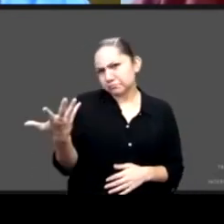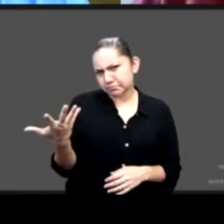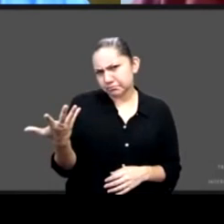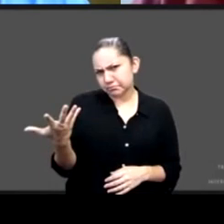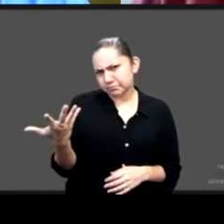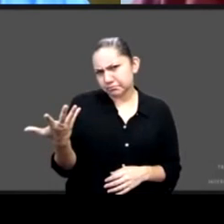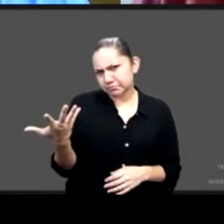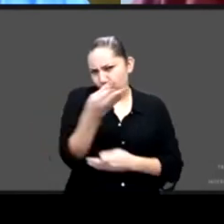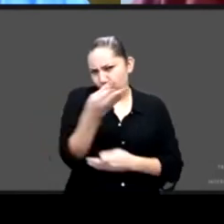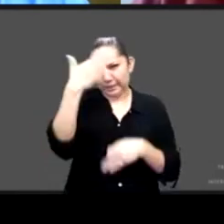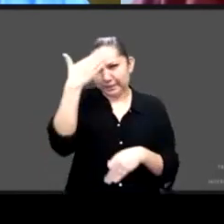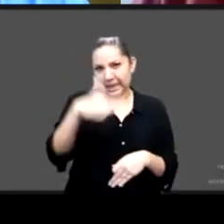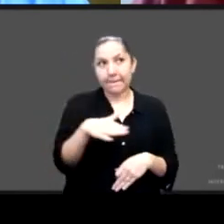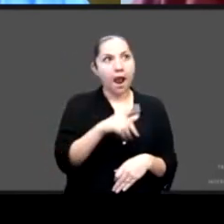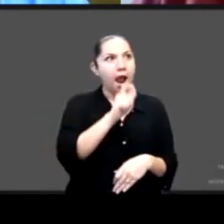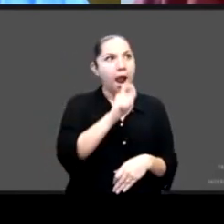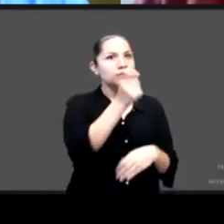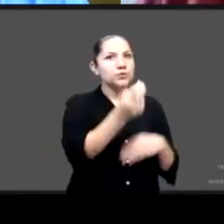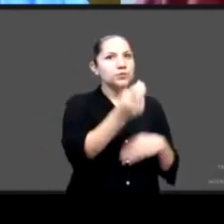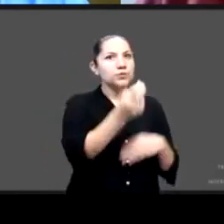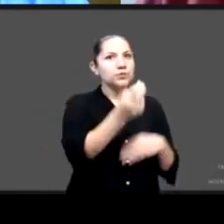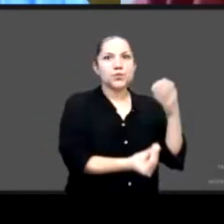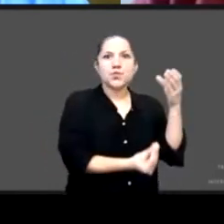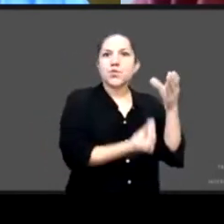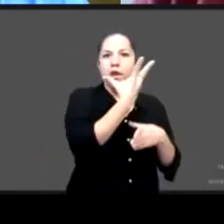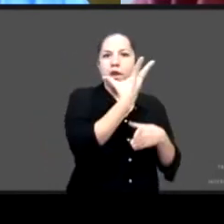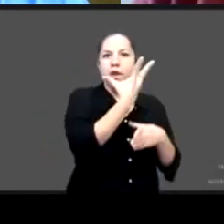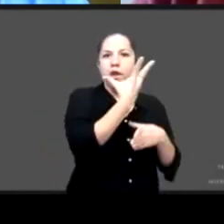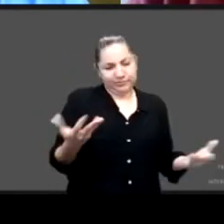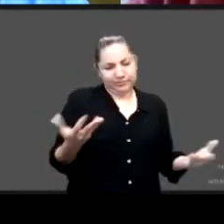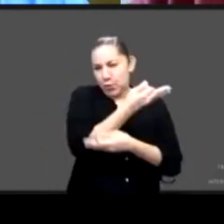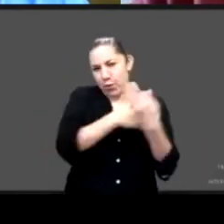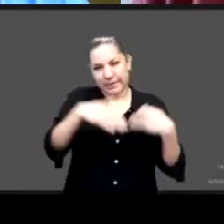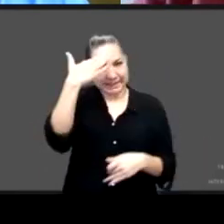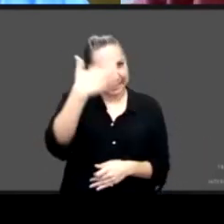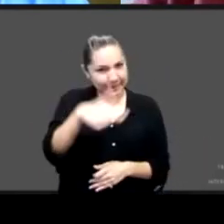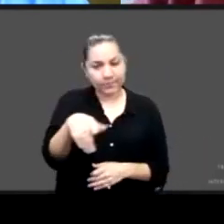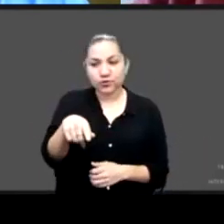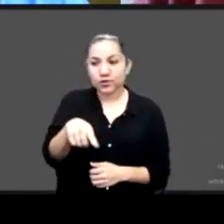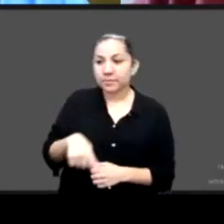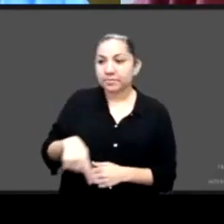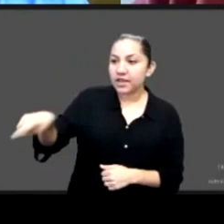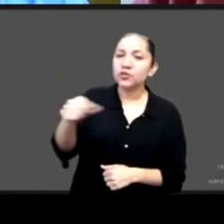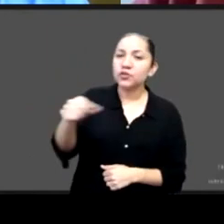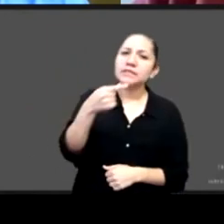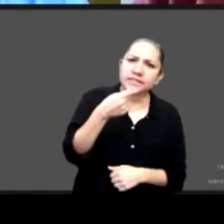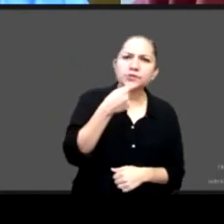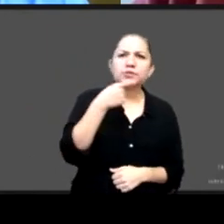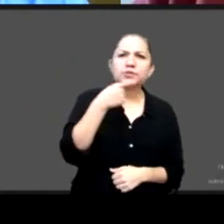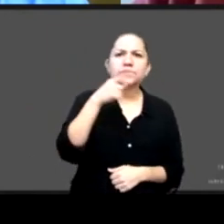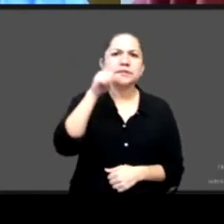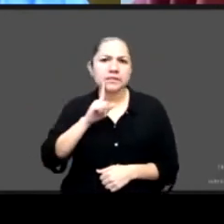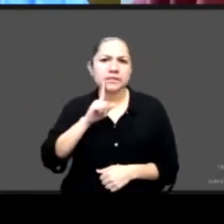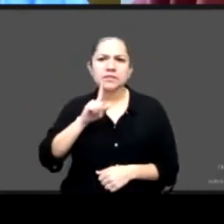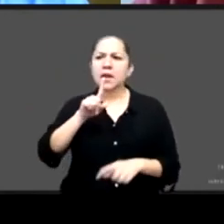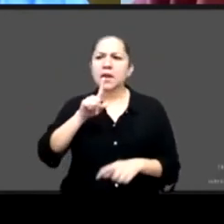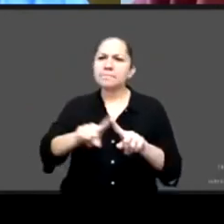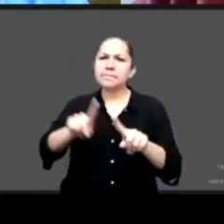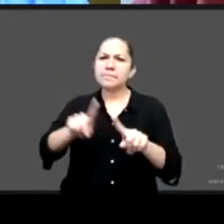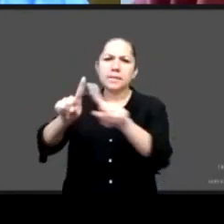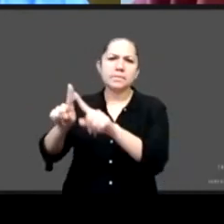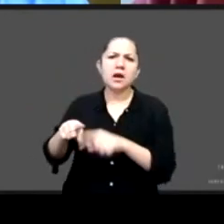adolescentes fueron los primeros en recluirse voluntariamente en los hogares, en suspender las